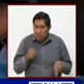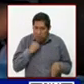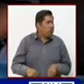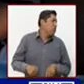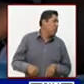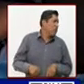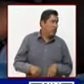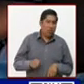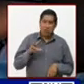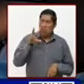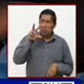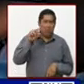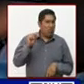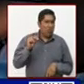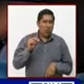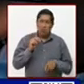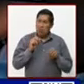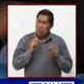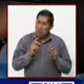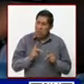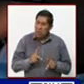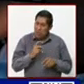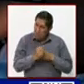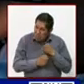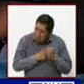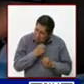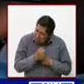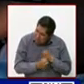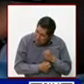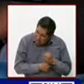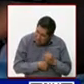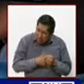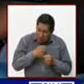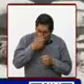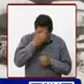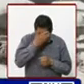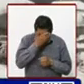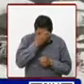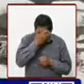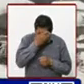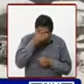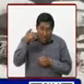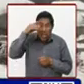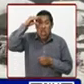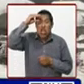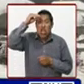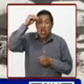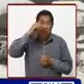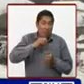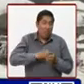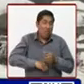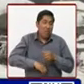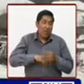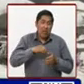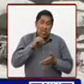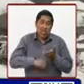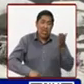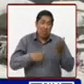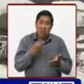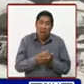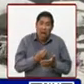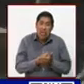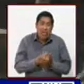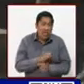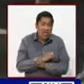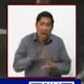agresoras y no a las víctimas? Ese tipo me ha dejado sin dinero, me ha botado sin dinero,